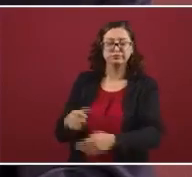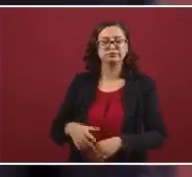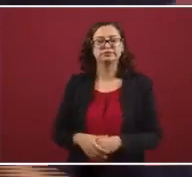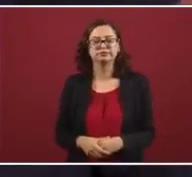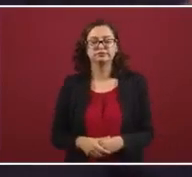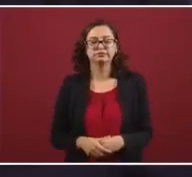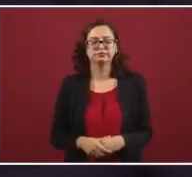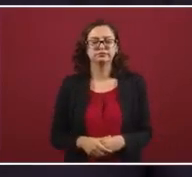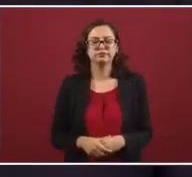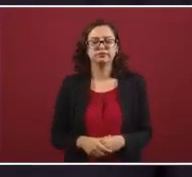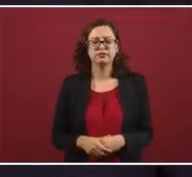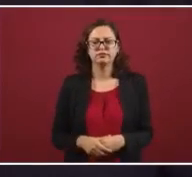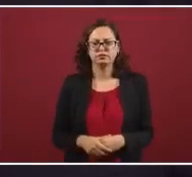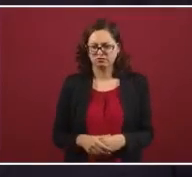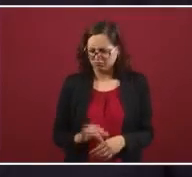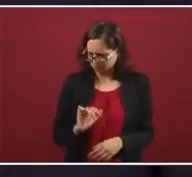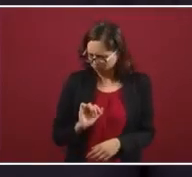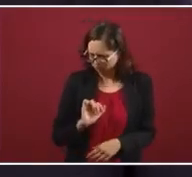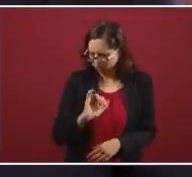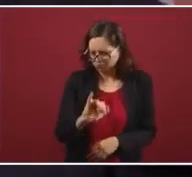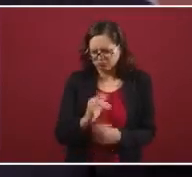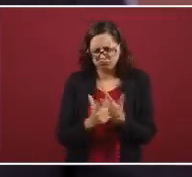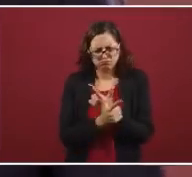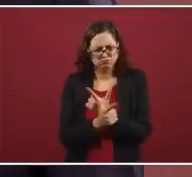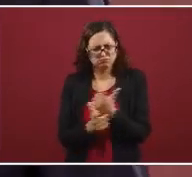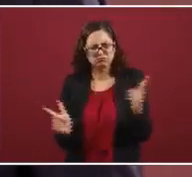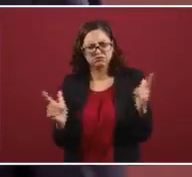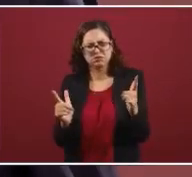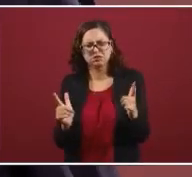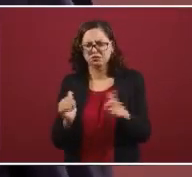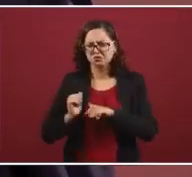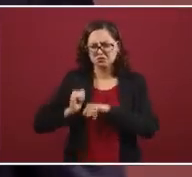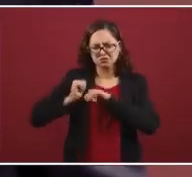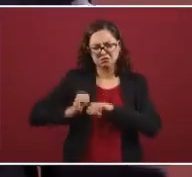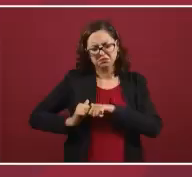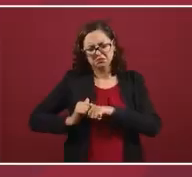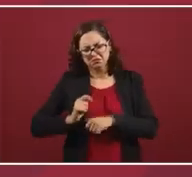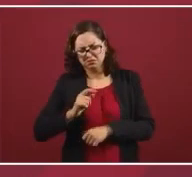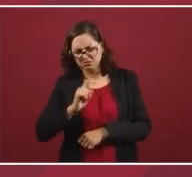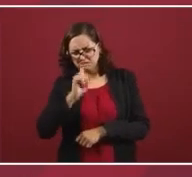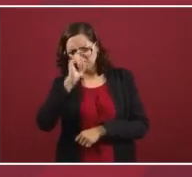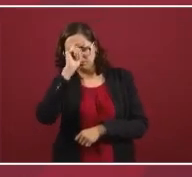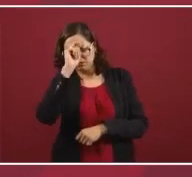y que se cuestione al poder